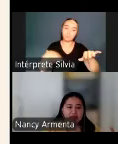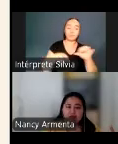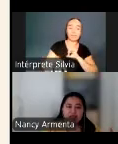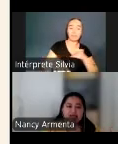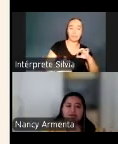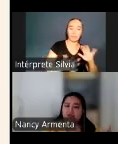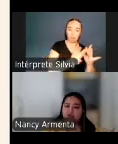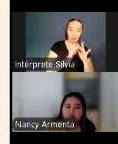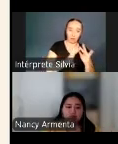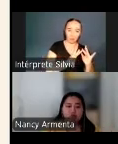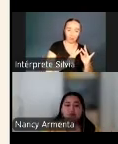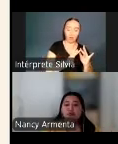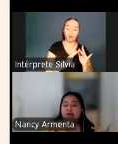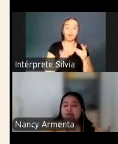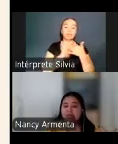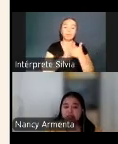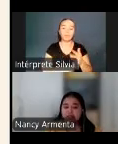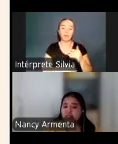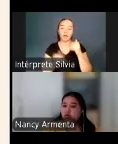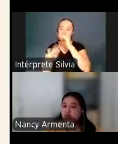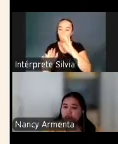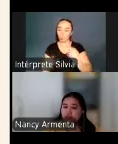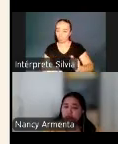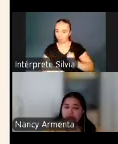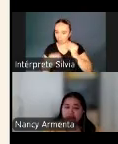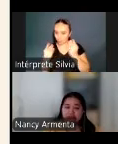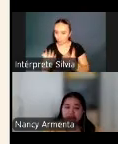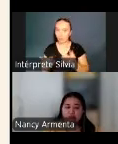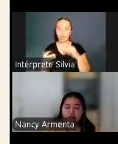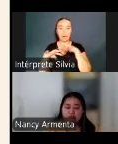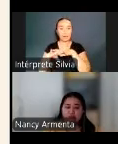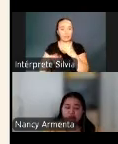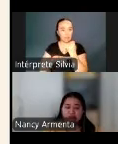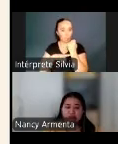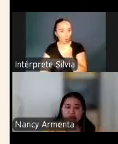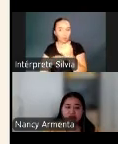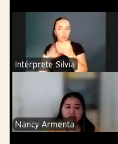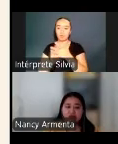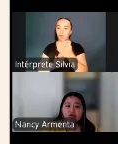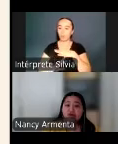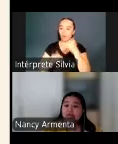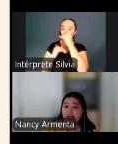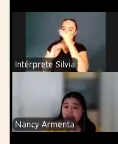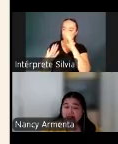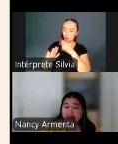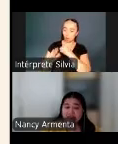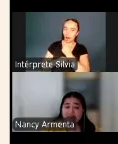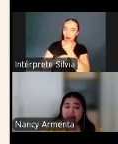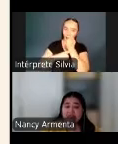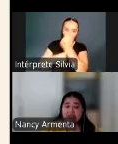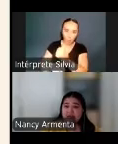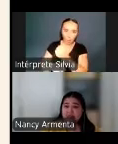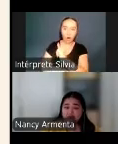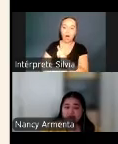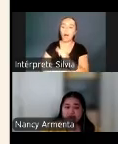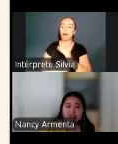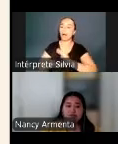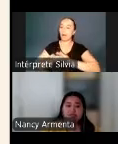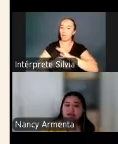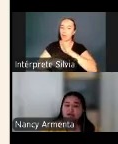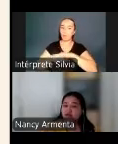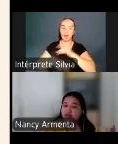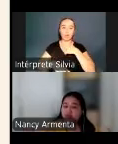E implica atención oportuna, redes de apoyo, es poder estar acompañado durante la atención, la capacidad de elegir al proveedor